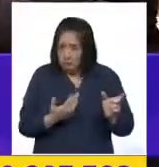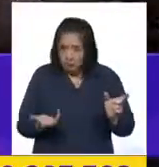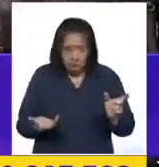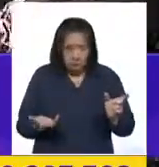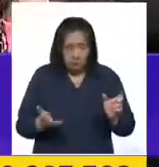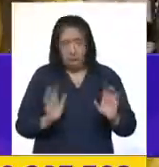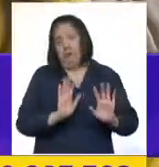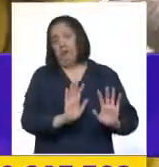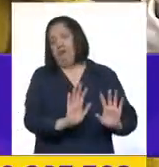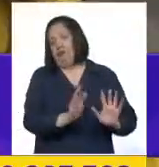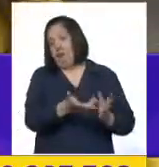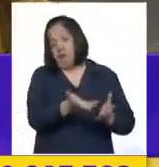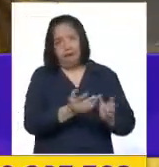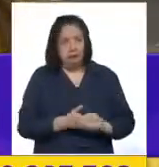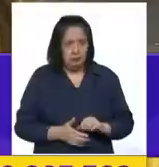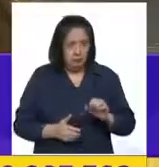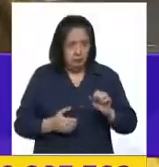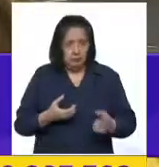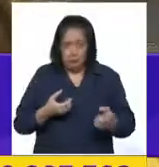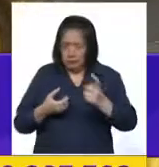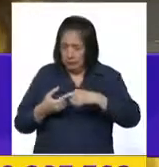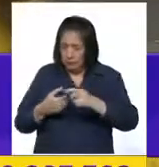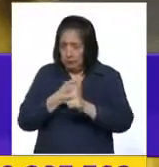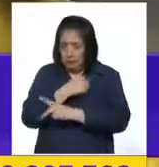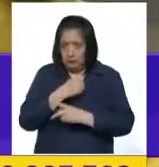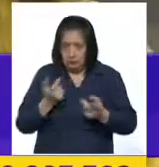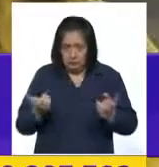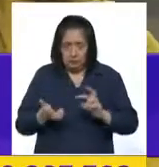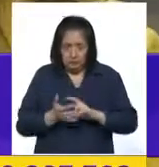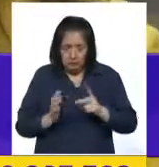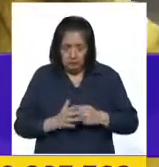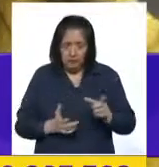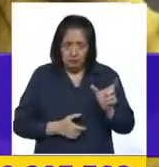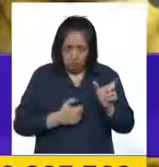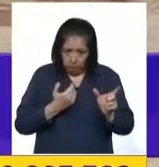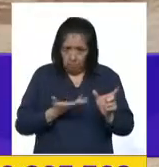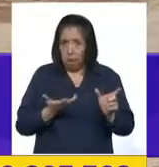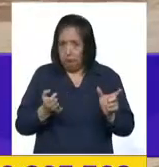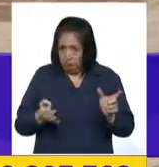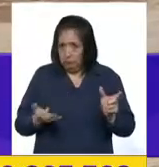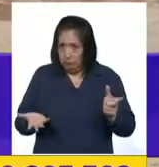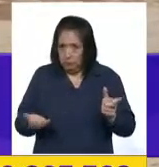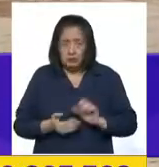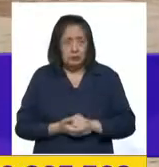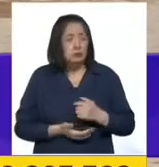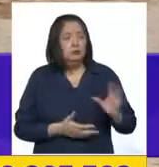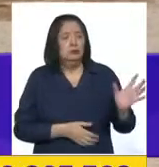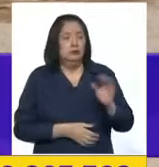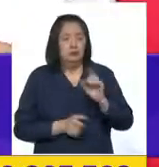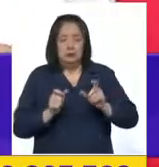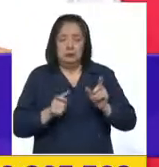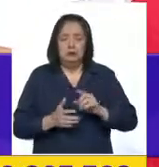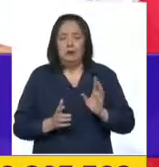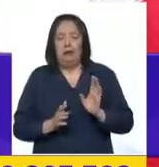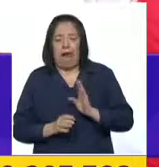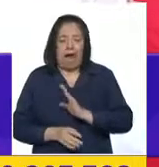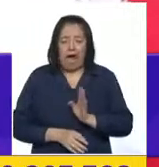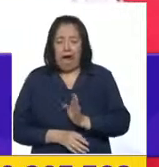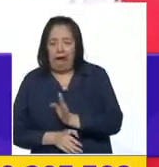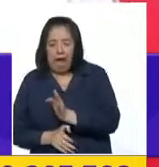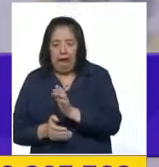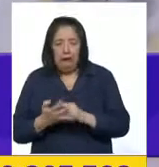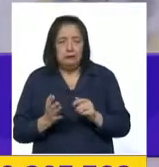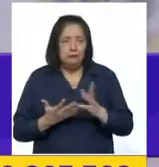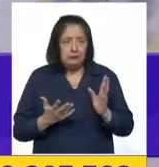un pare, ¿no? Ser parte de este país merece la acreditación correspondiente, ¿no? Toda persona que evada un control migratorio o